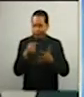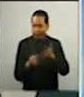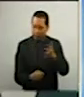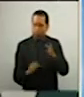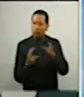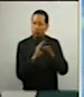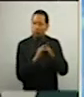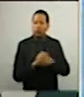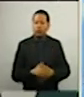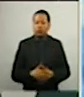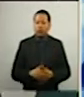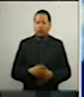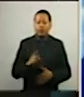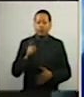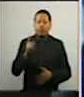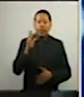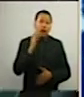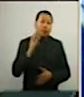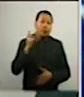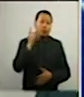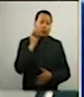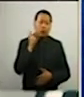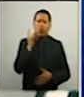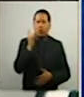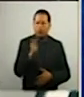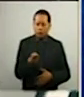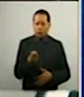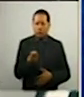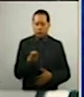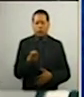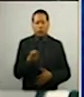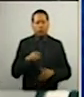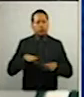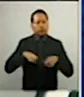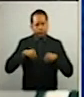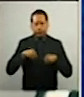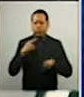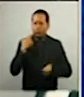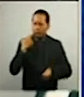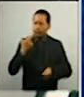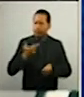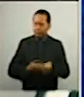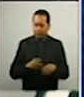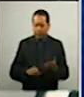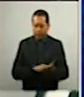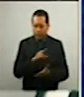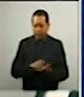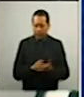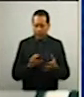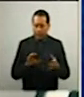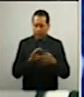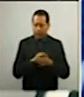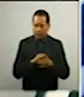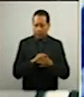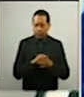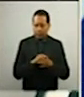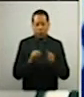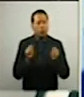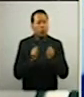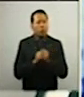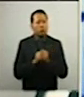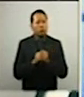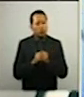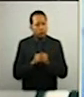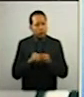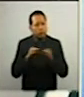a la reelección. Fue materia de análisis en el Congreso de la Unión y no se aprobó en los plazos establecidos